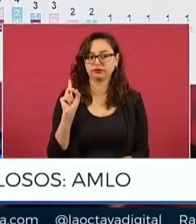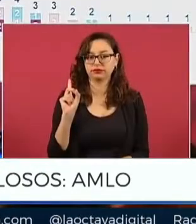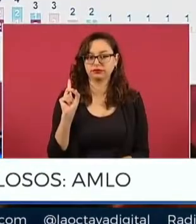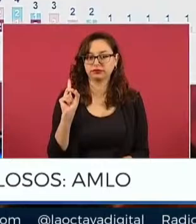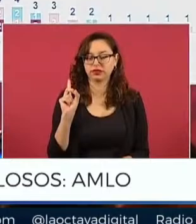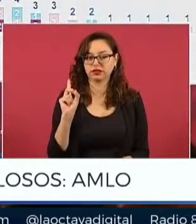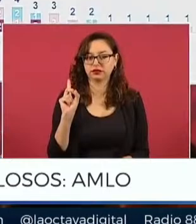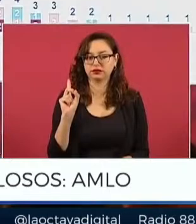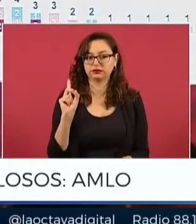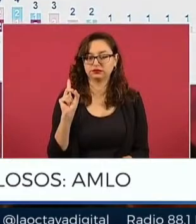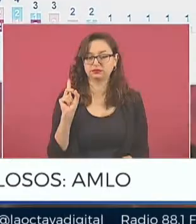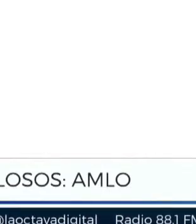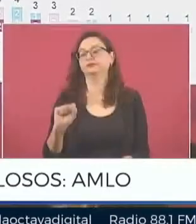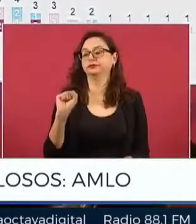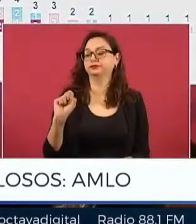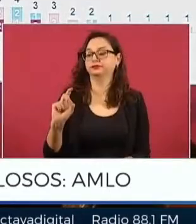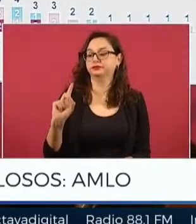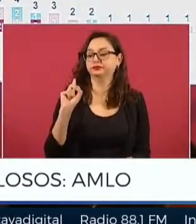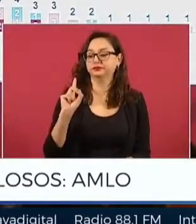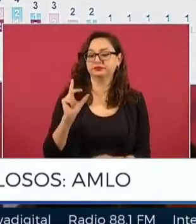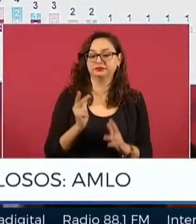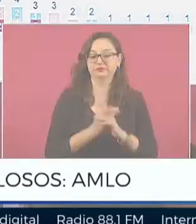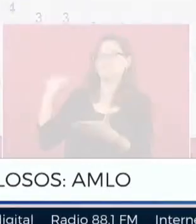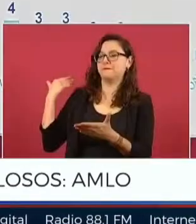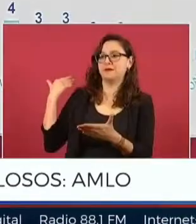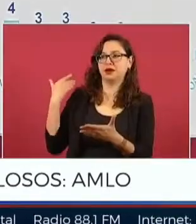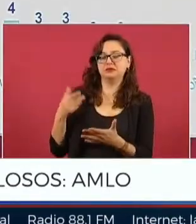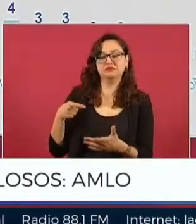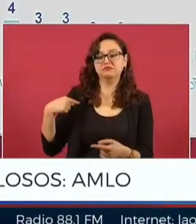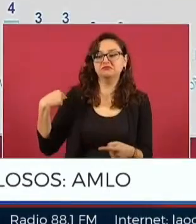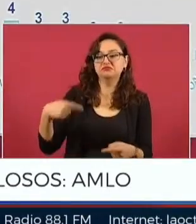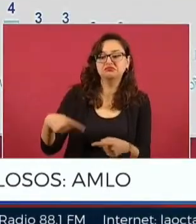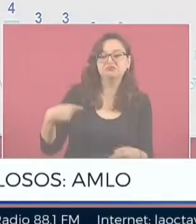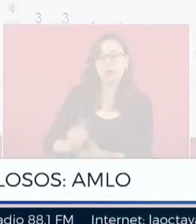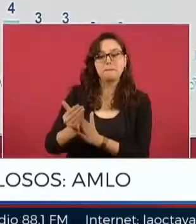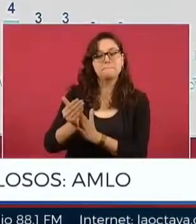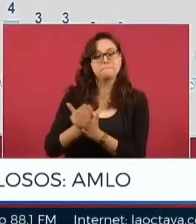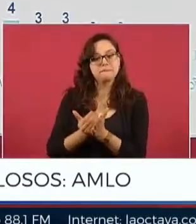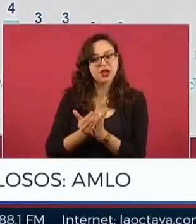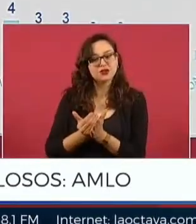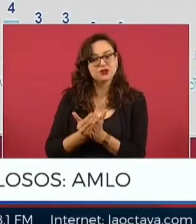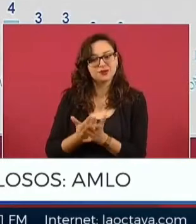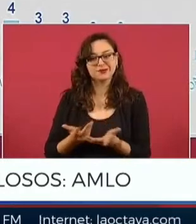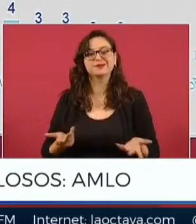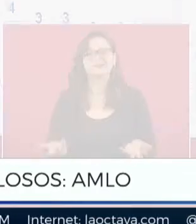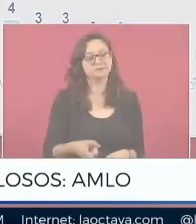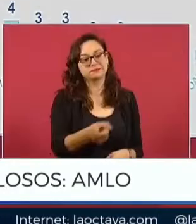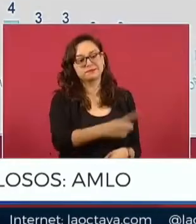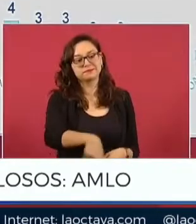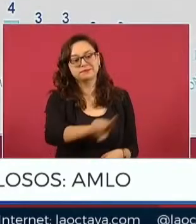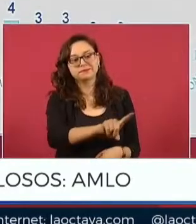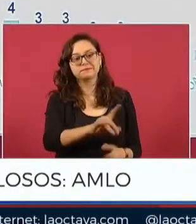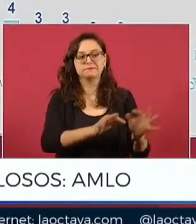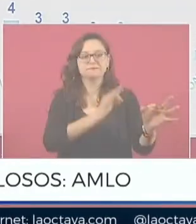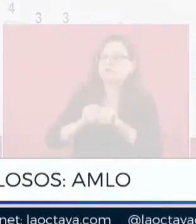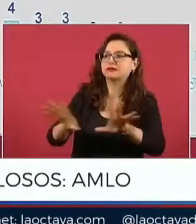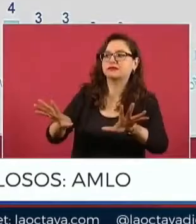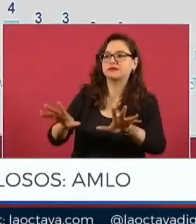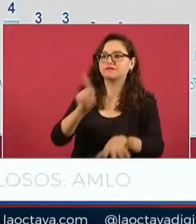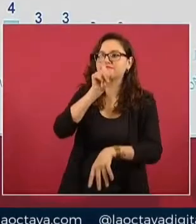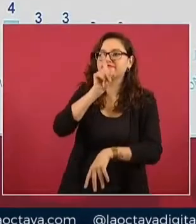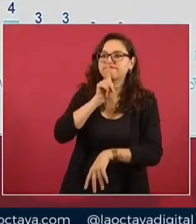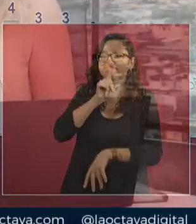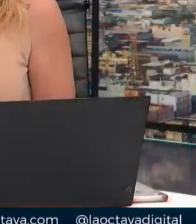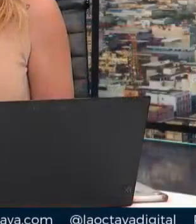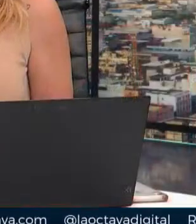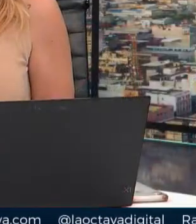parezca increíble con menos sol y sis sin embargo por la propaganda la percepción es